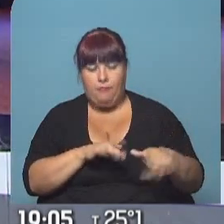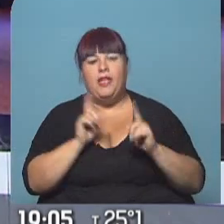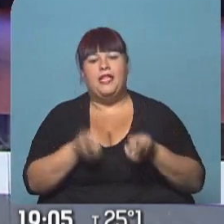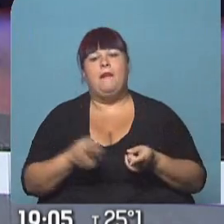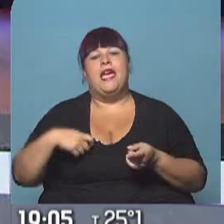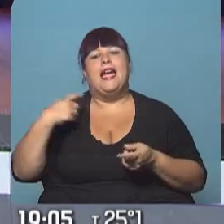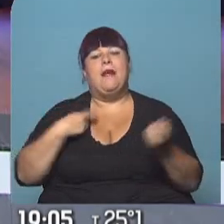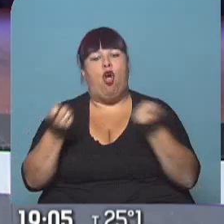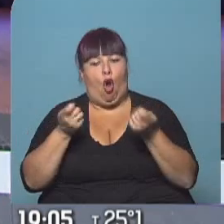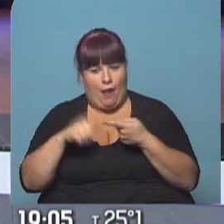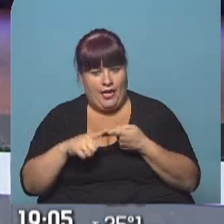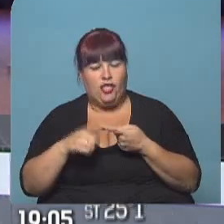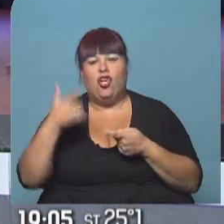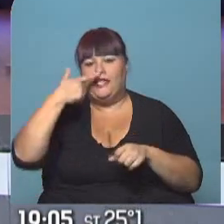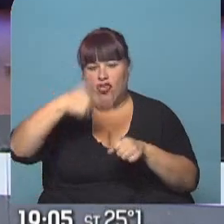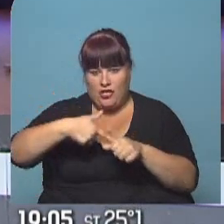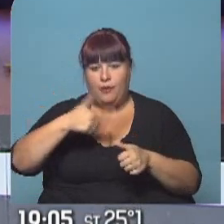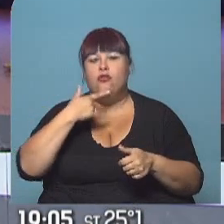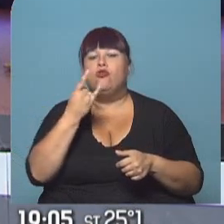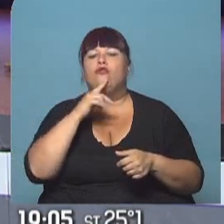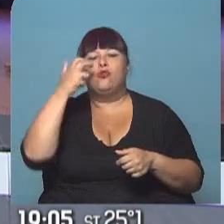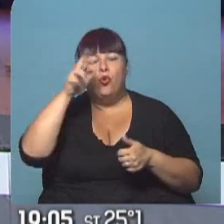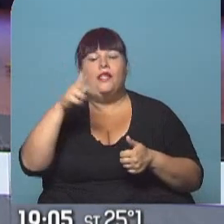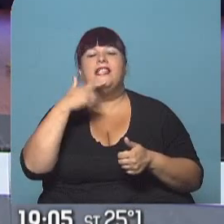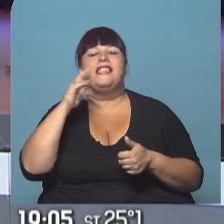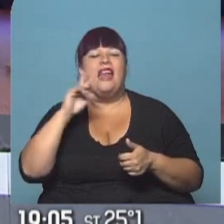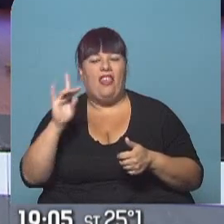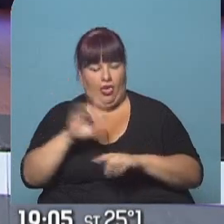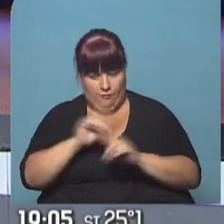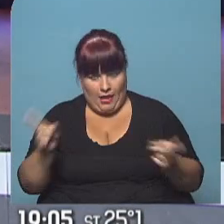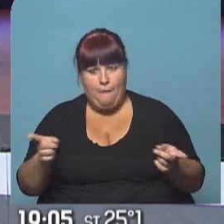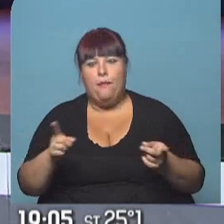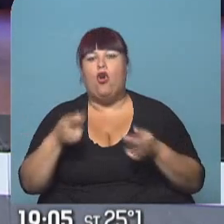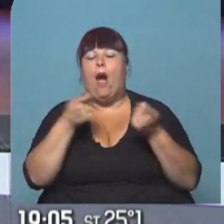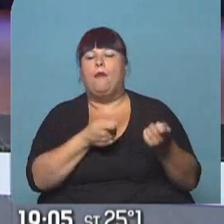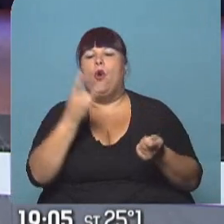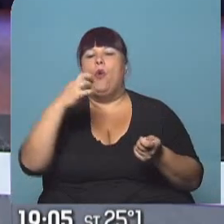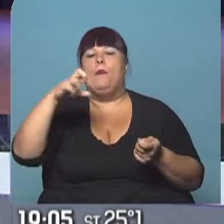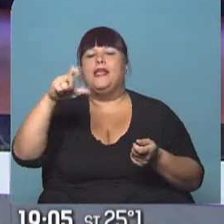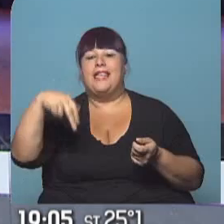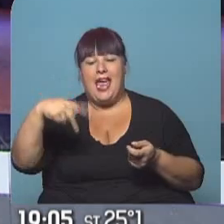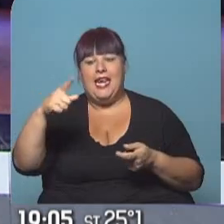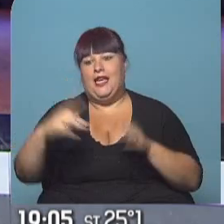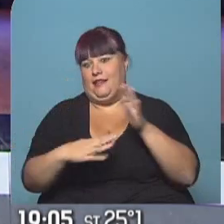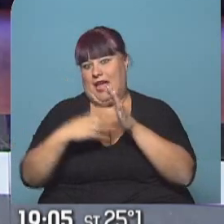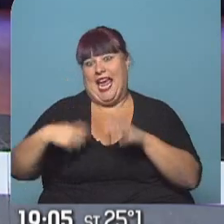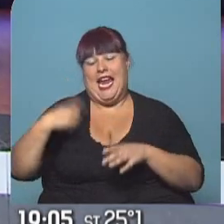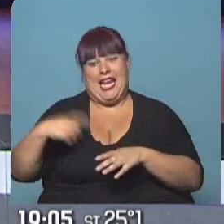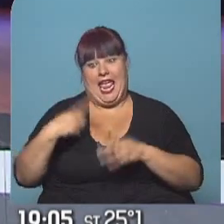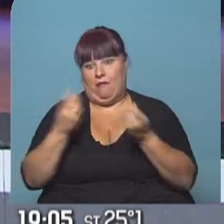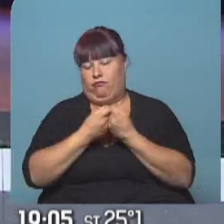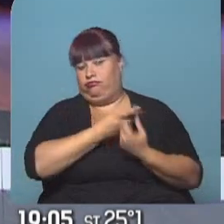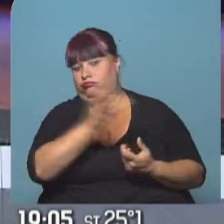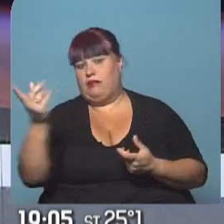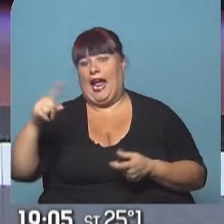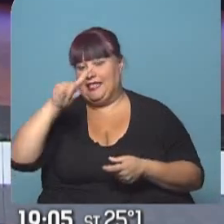el gremio de comercio, estaciones de servicio, SUTER y Sanidad. Tampoco, por ejemplo, adhiere UPCN, que es el principal gremio en cantidad